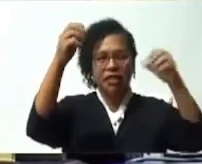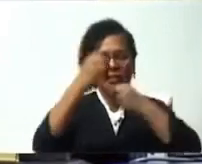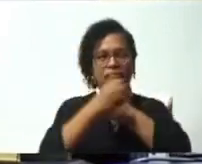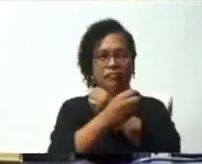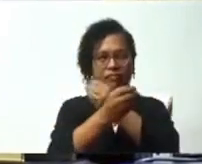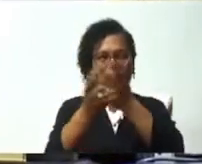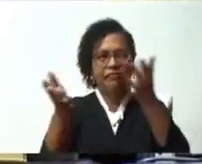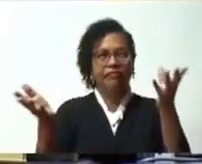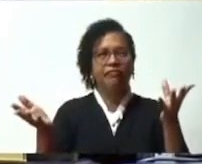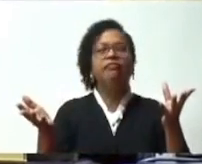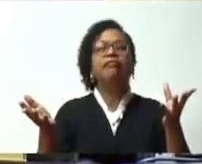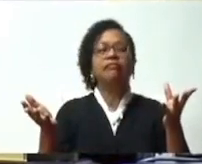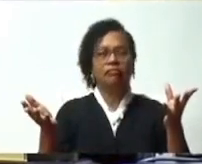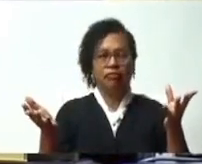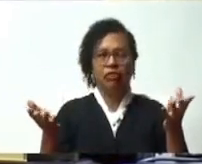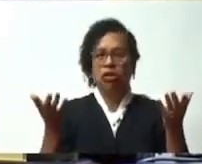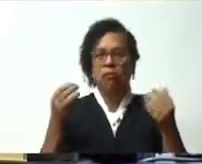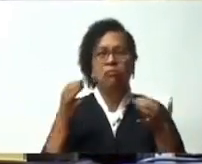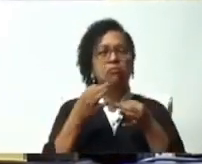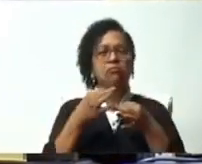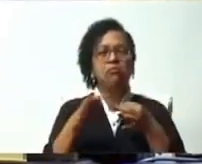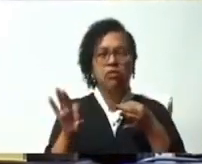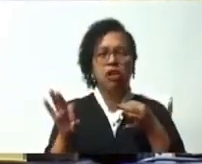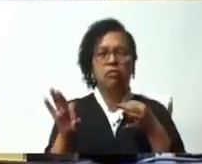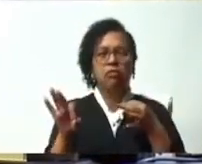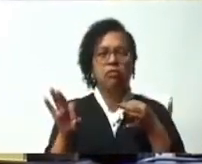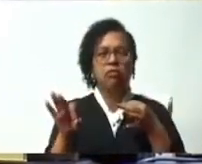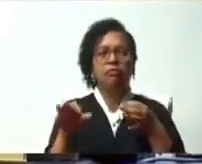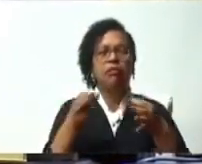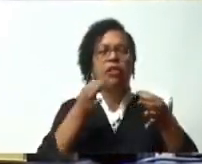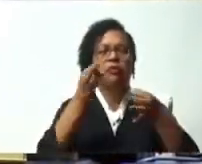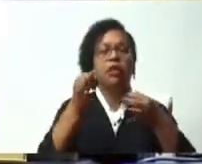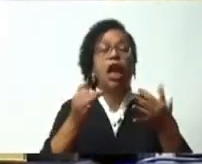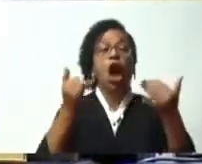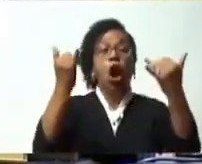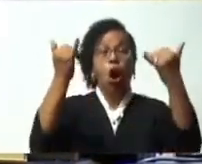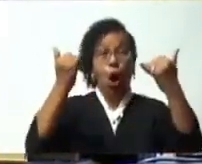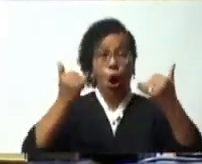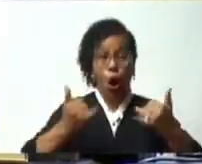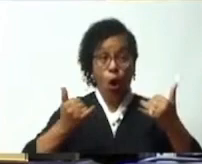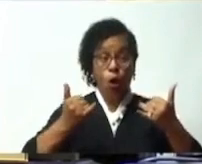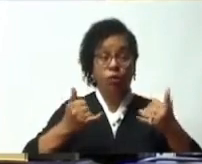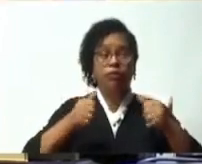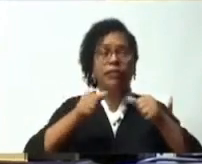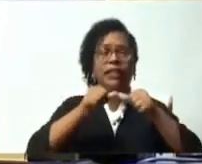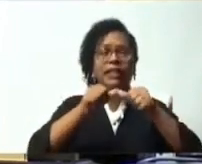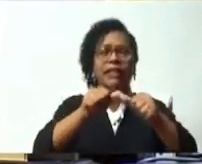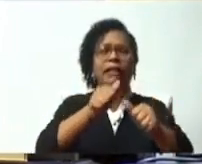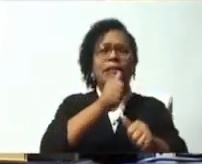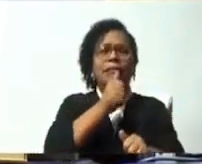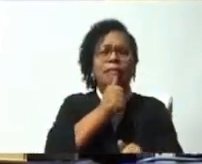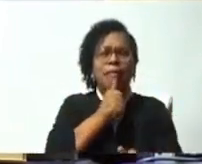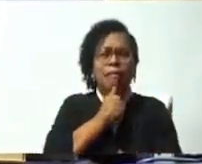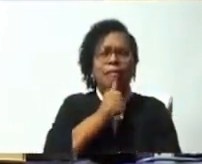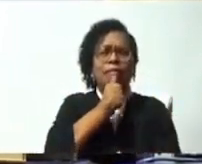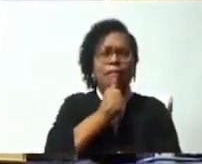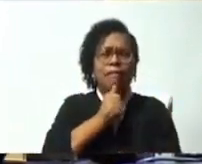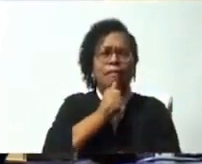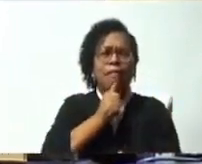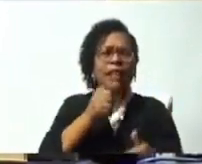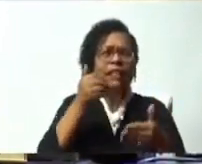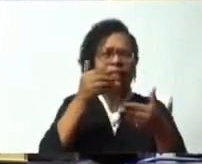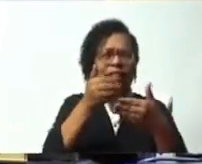decirle que a partir de hoy la cuenta es regresiva. Aguanten que falta poco. Muchas gracias.